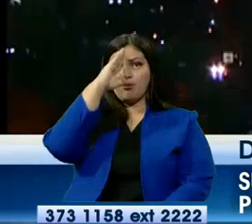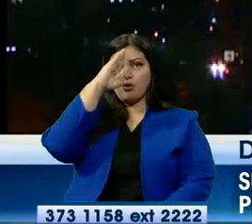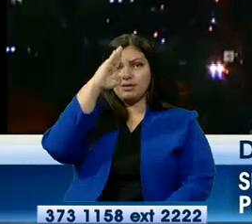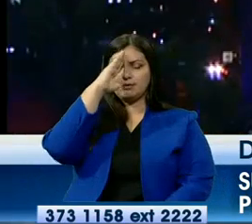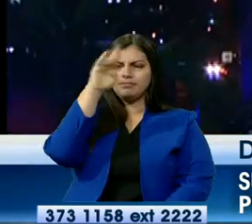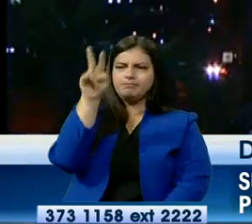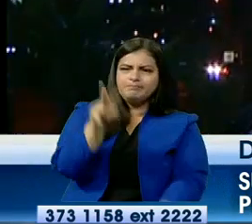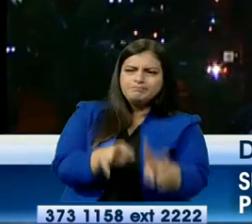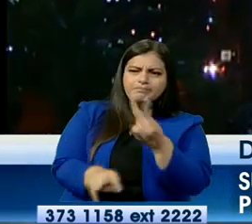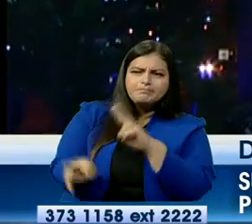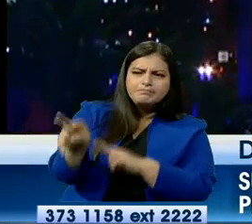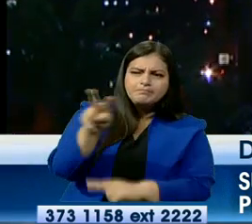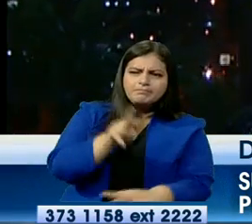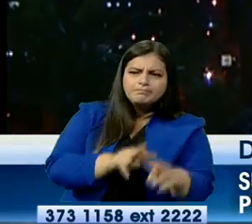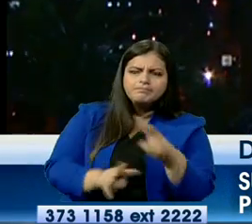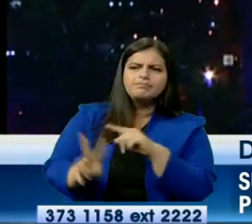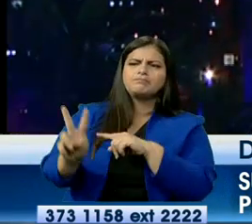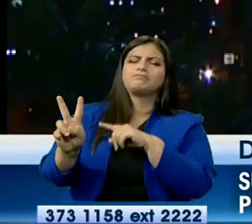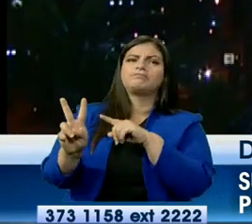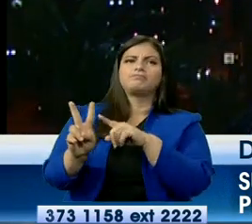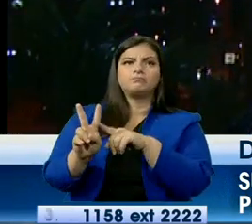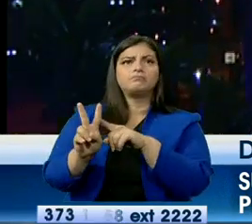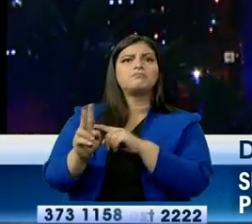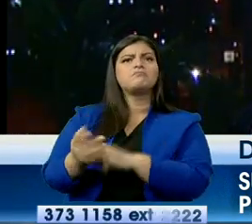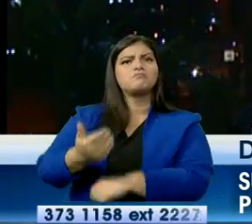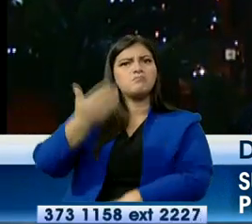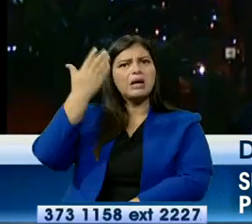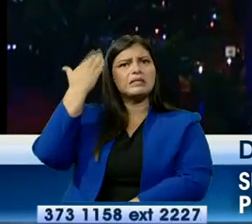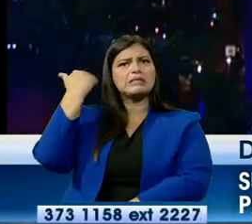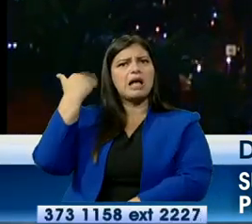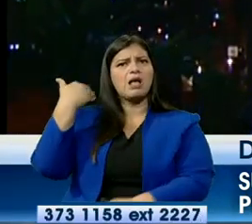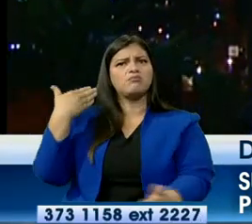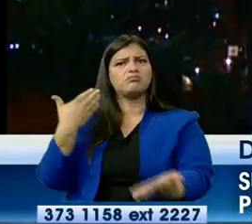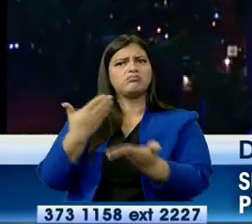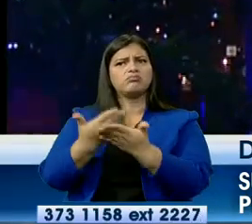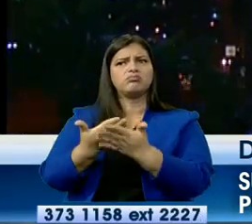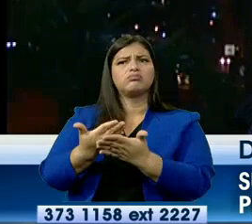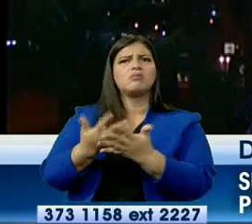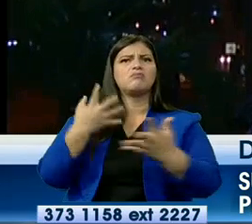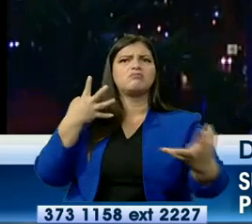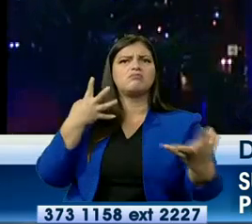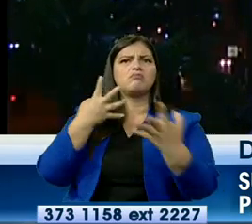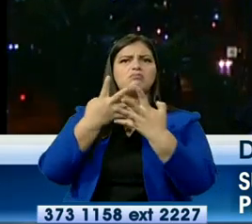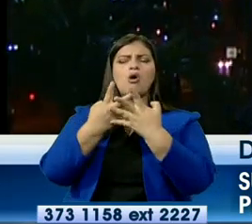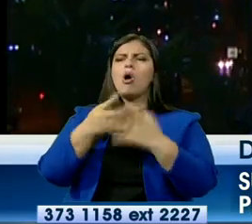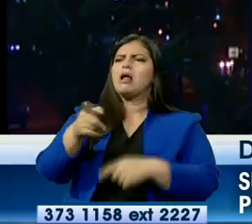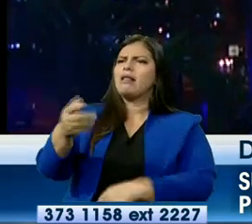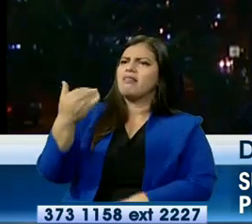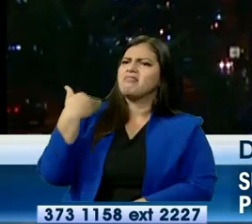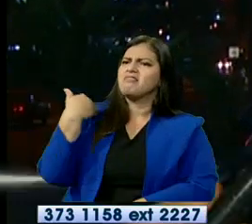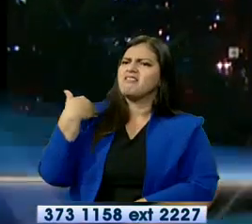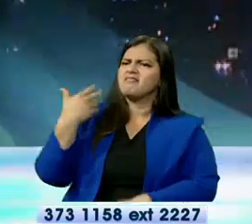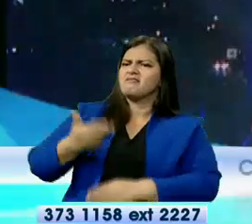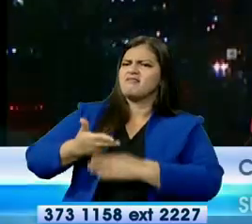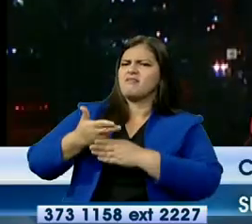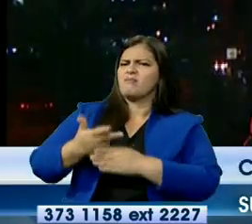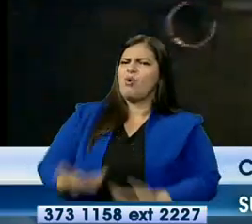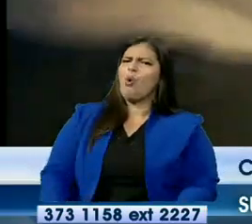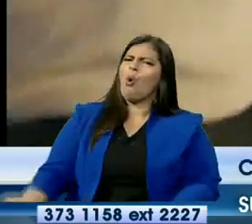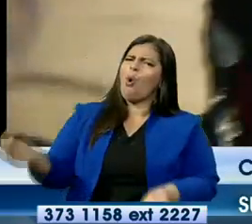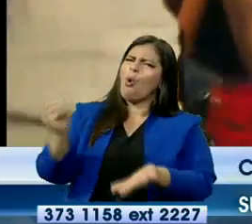Una detención por igual porte ilegal de armas de fuego. Entonces, la Policía Nacional va a continuar